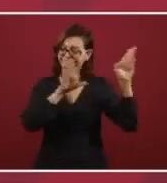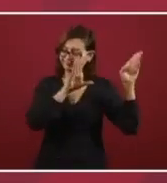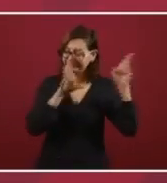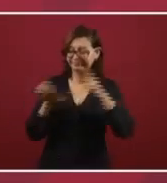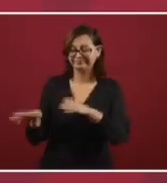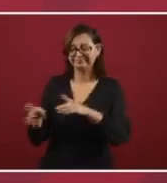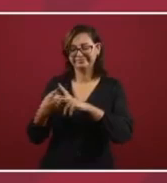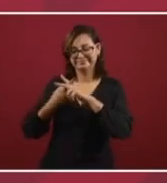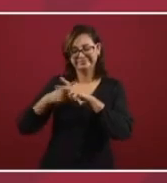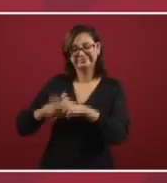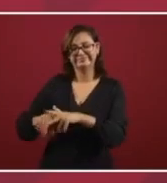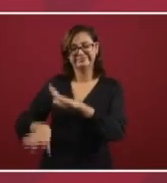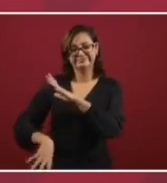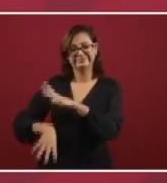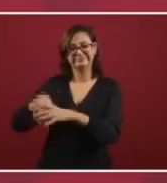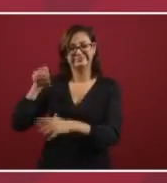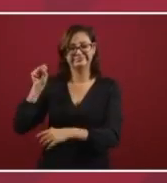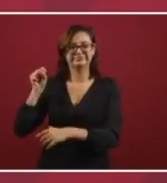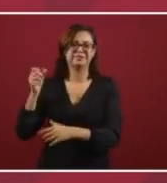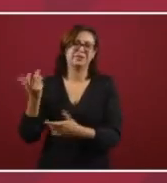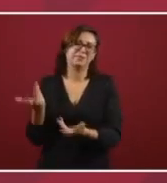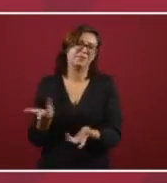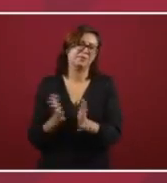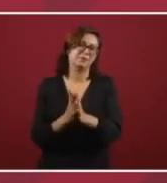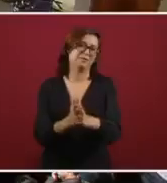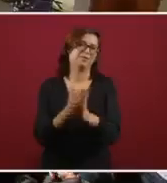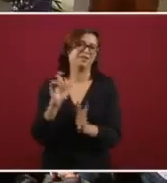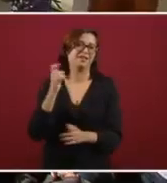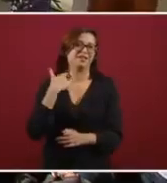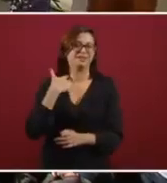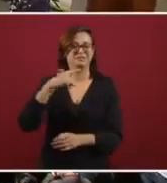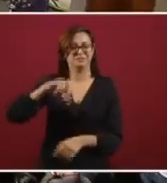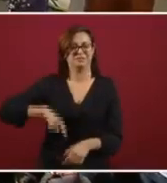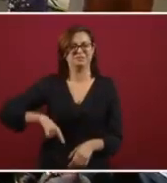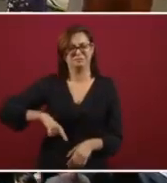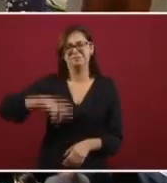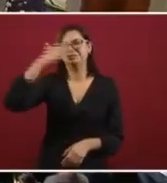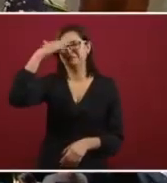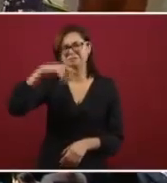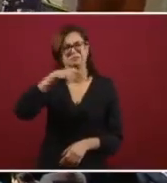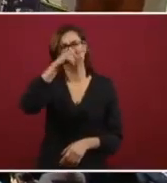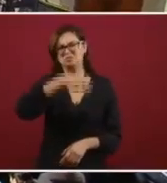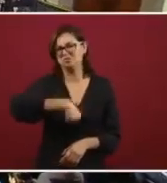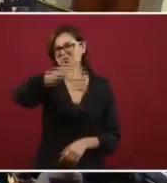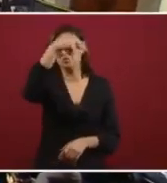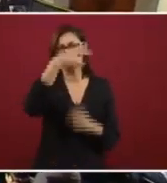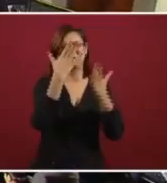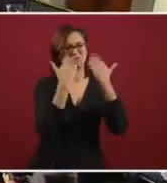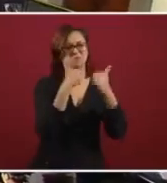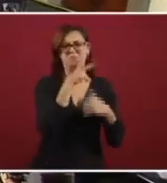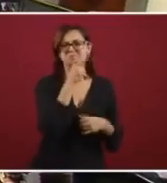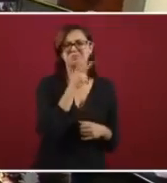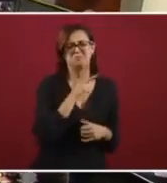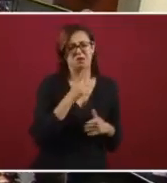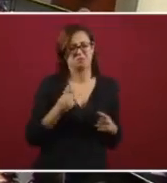desde luego que ellos sabían dónde estaba el patrón pero no les importaba